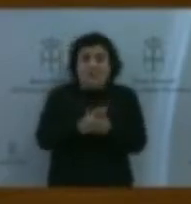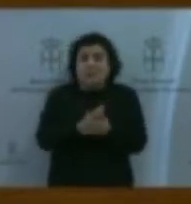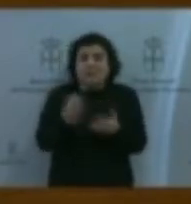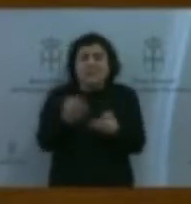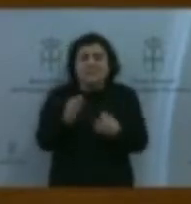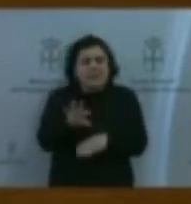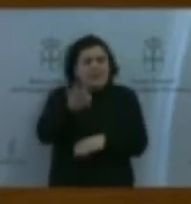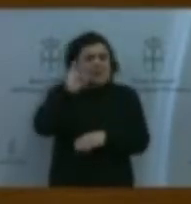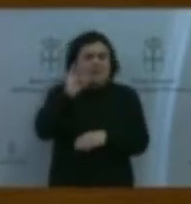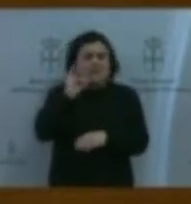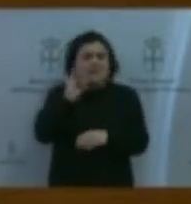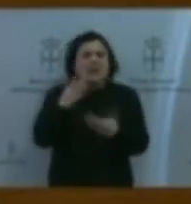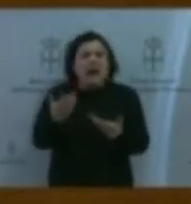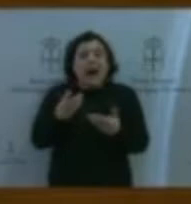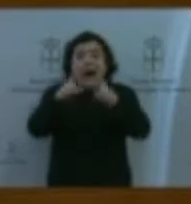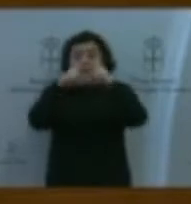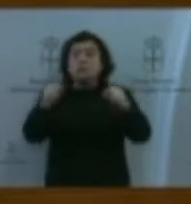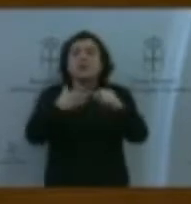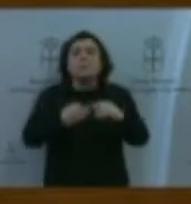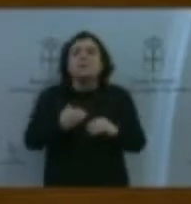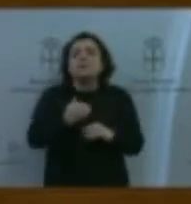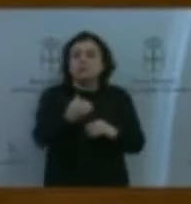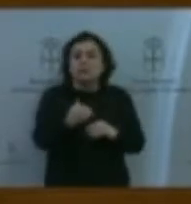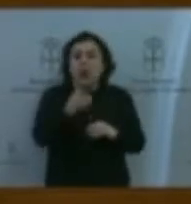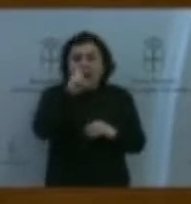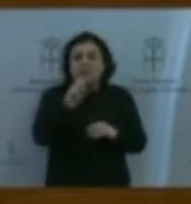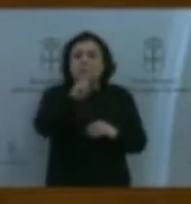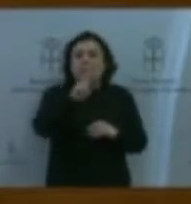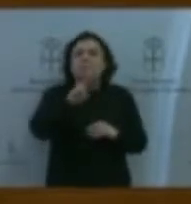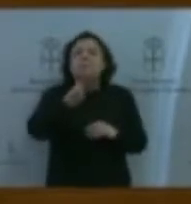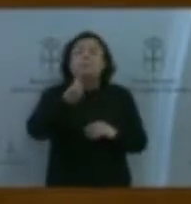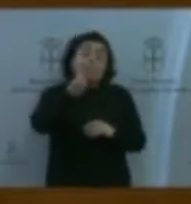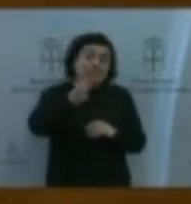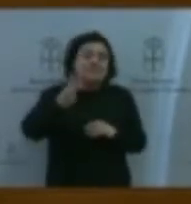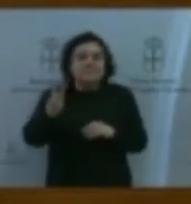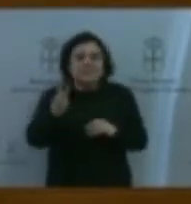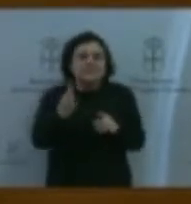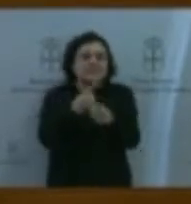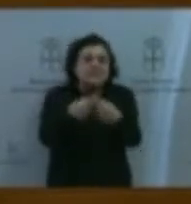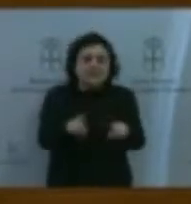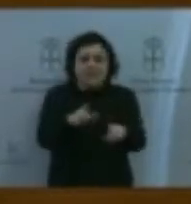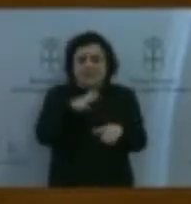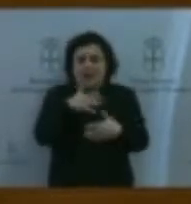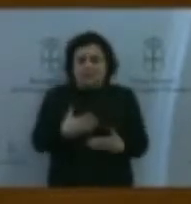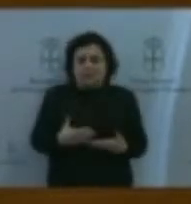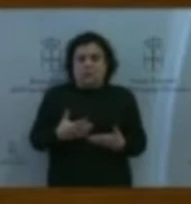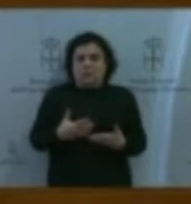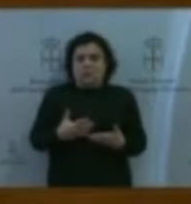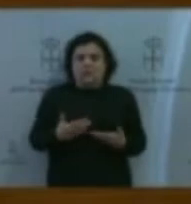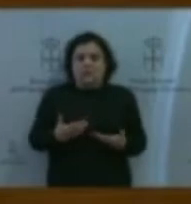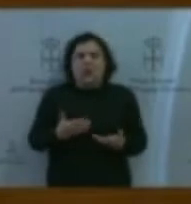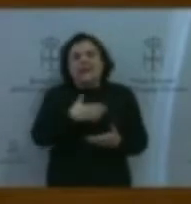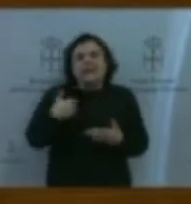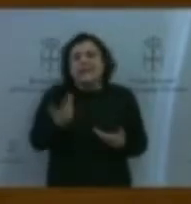2023 si se toma un sendero o se toma otro. Podemos tener una Asturias que sea muy similar o peor que está actualmente, o